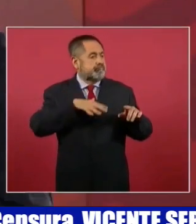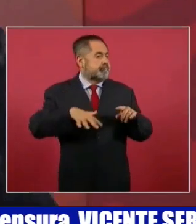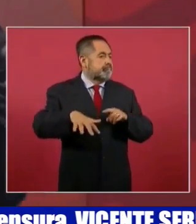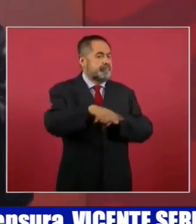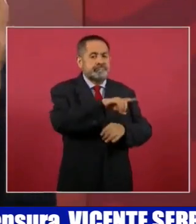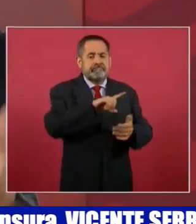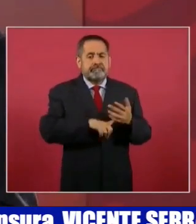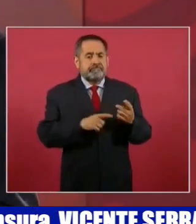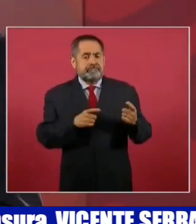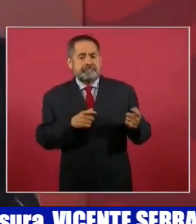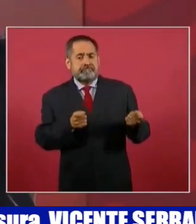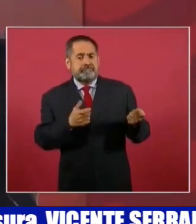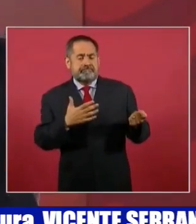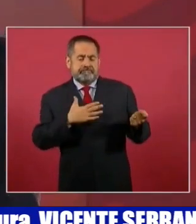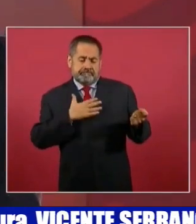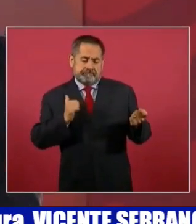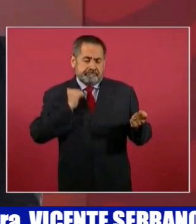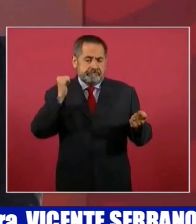en toda la región.